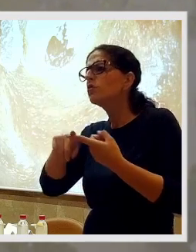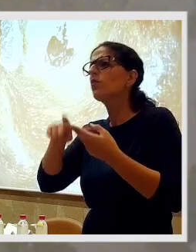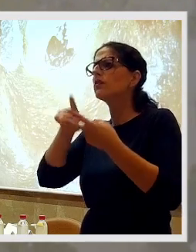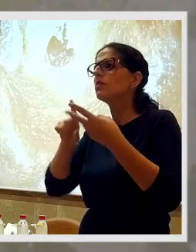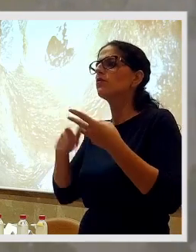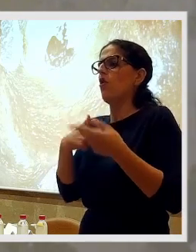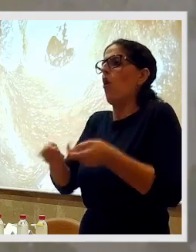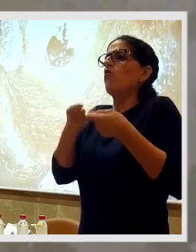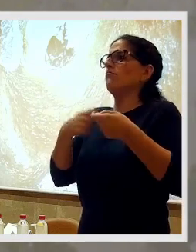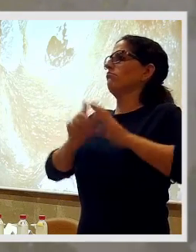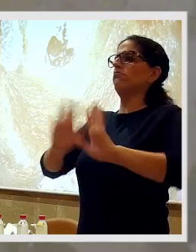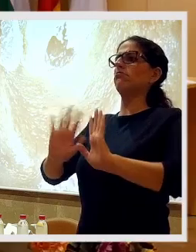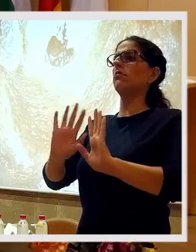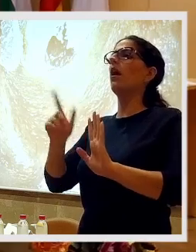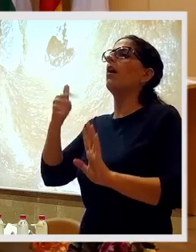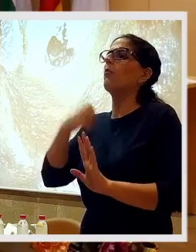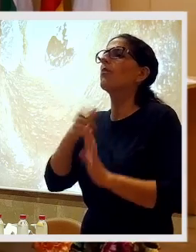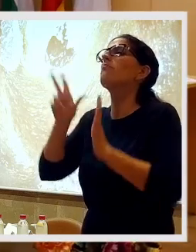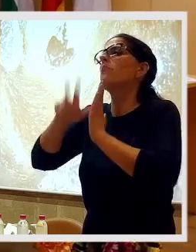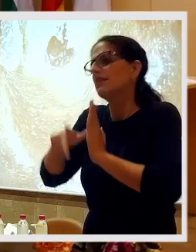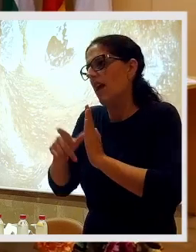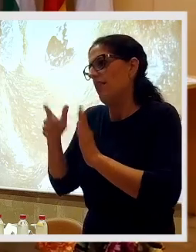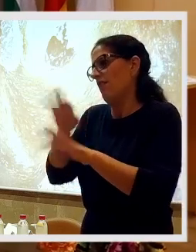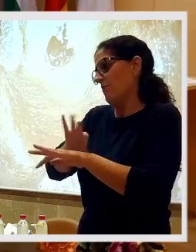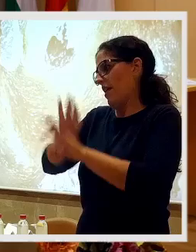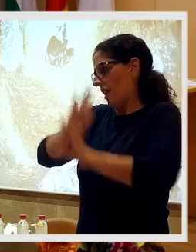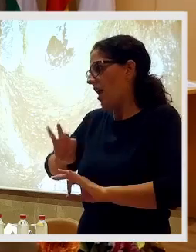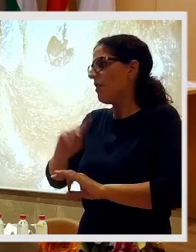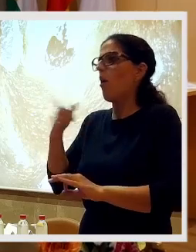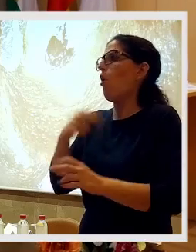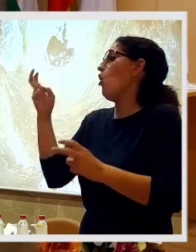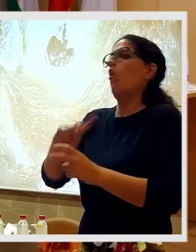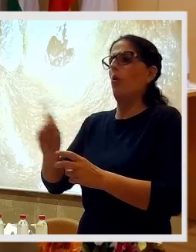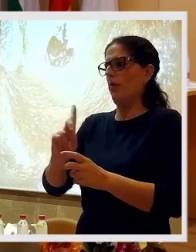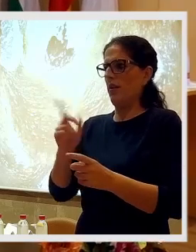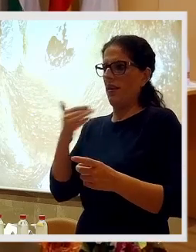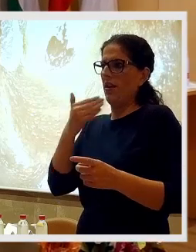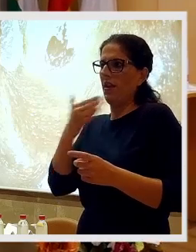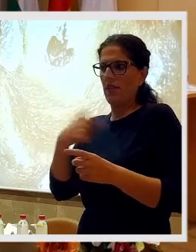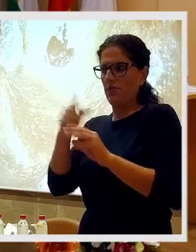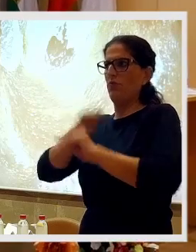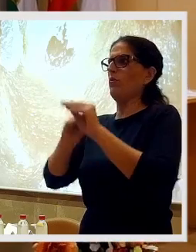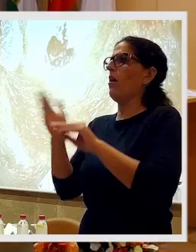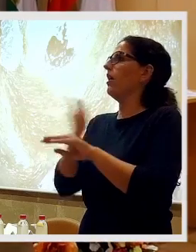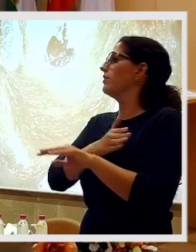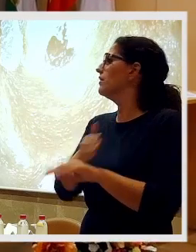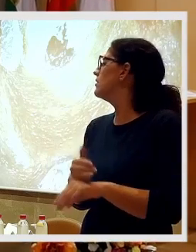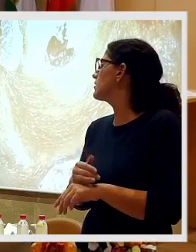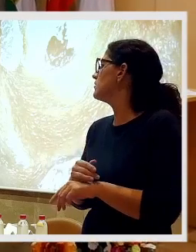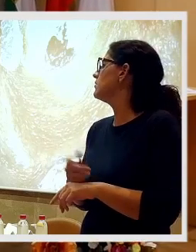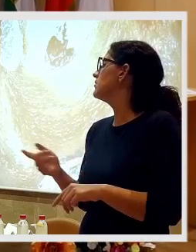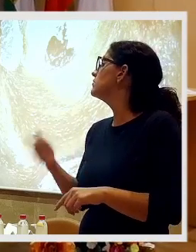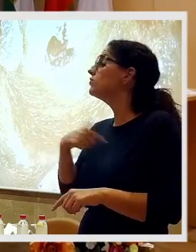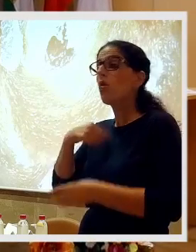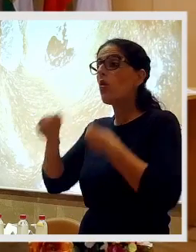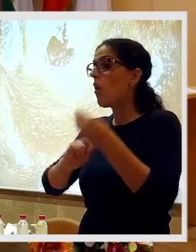podemos controlar, evitamos o enlentecemos el desarrollo de esta enfermedad. Y si no podemos evitarlos, pues evidentemente